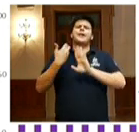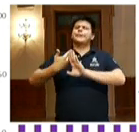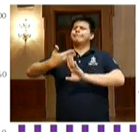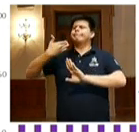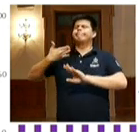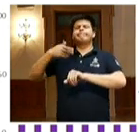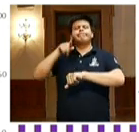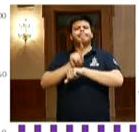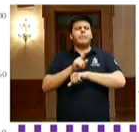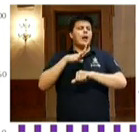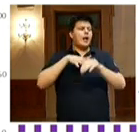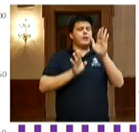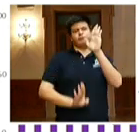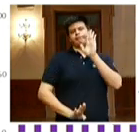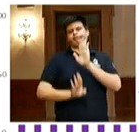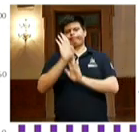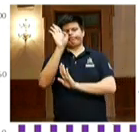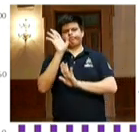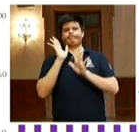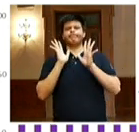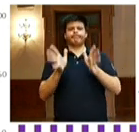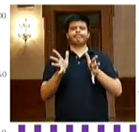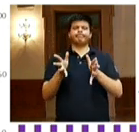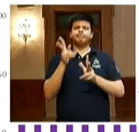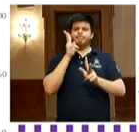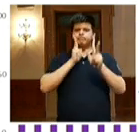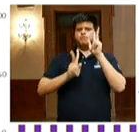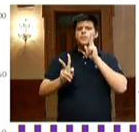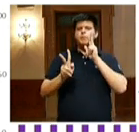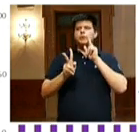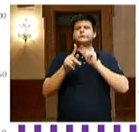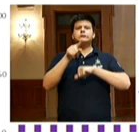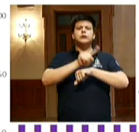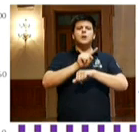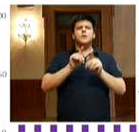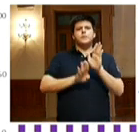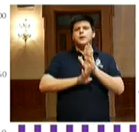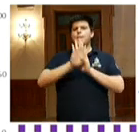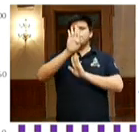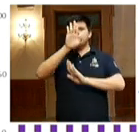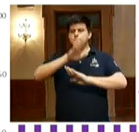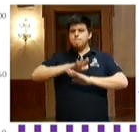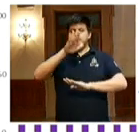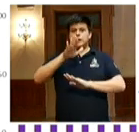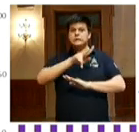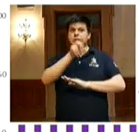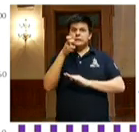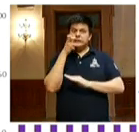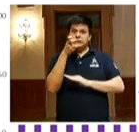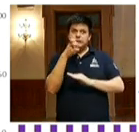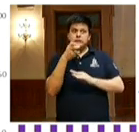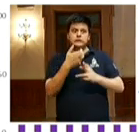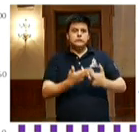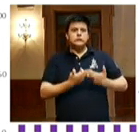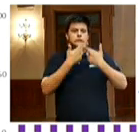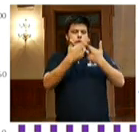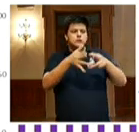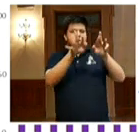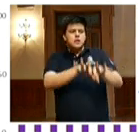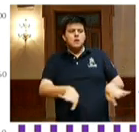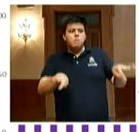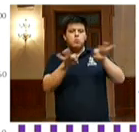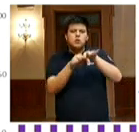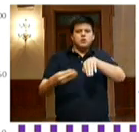días se ha incrementado los casos diarios que son los que están contando para la incidencia diaria atendiendo